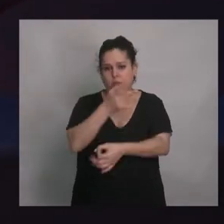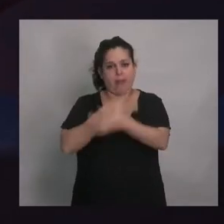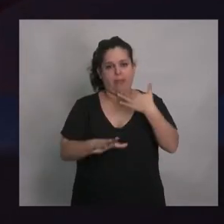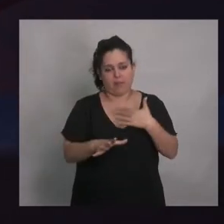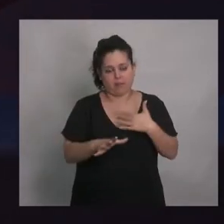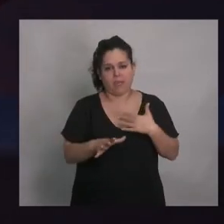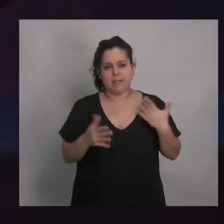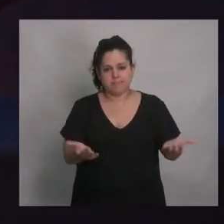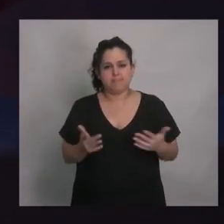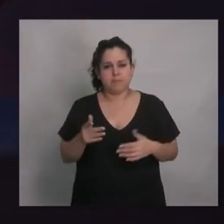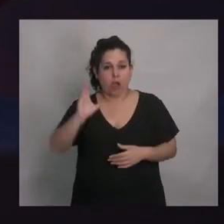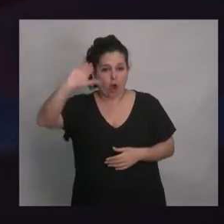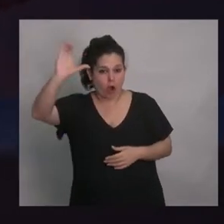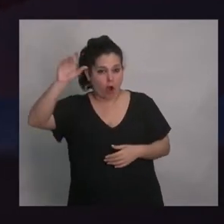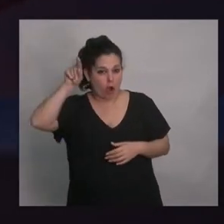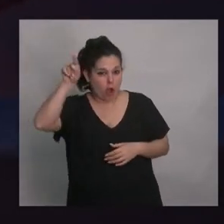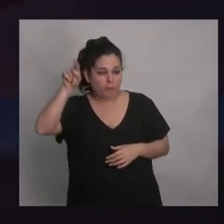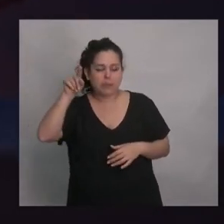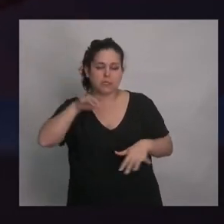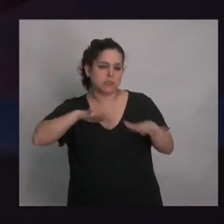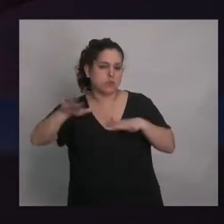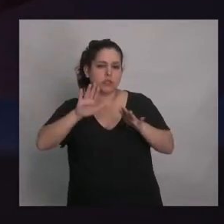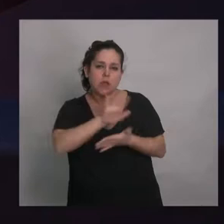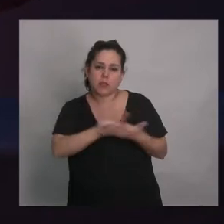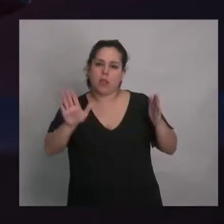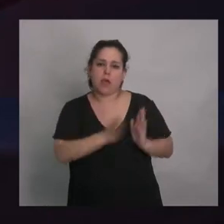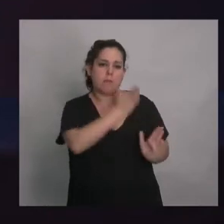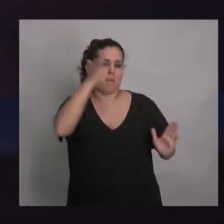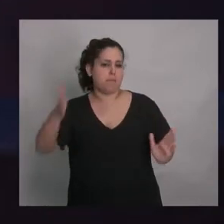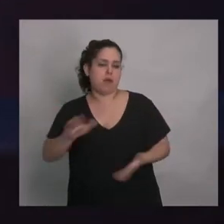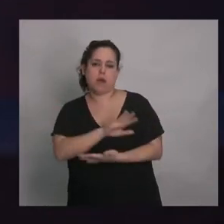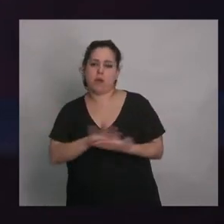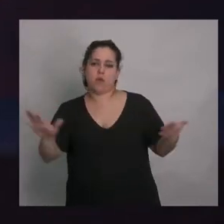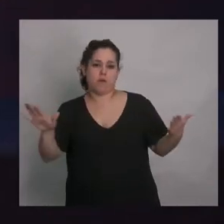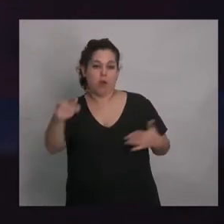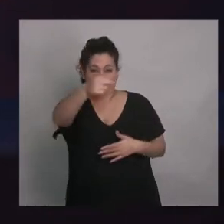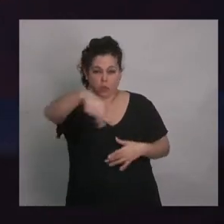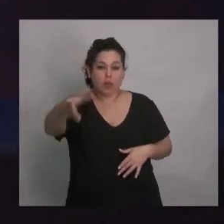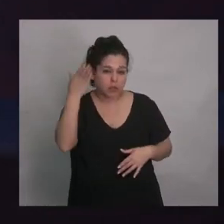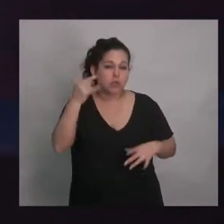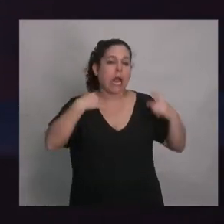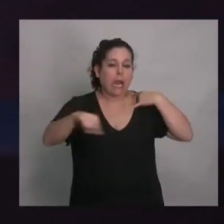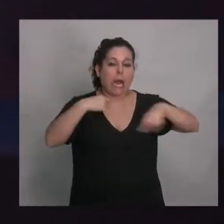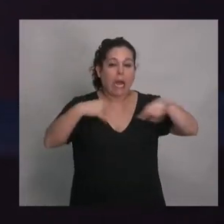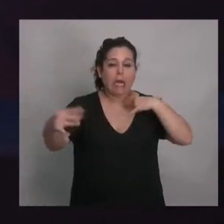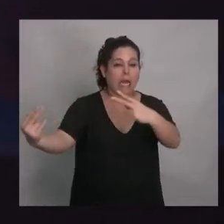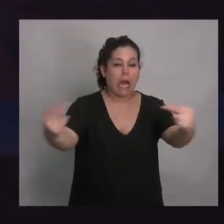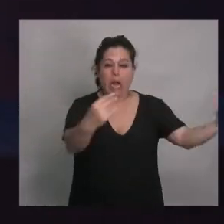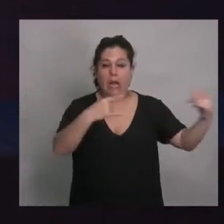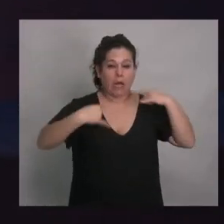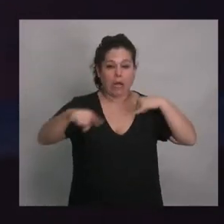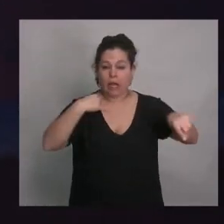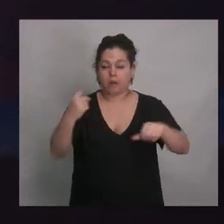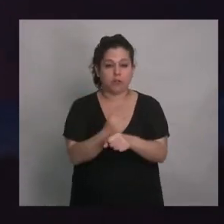estamos en colombia viviendo una nueva etapa estos gritos que ustedes oyen no se podían hablar a